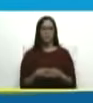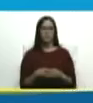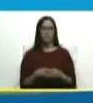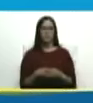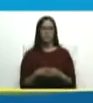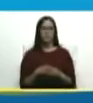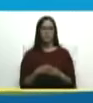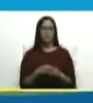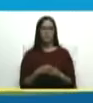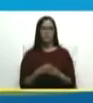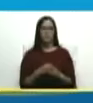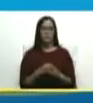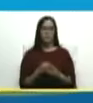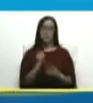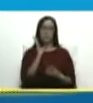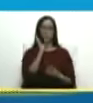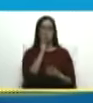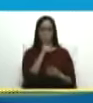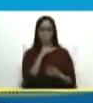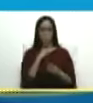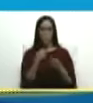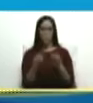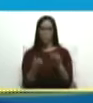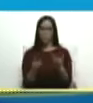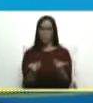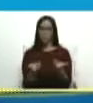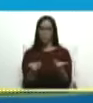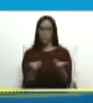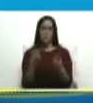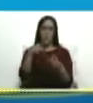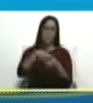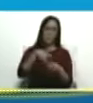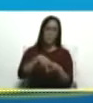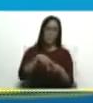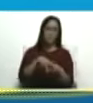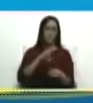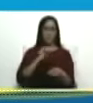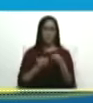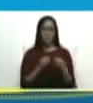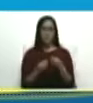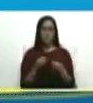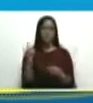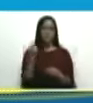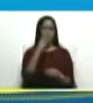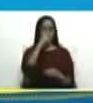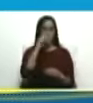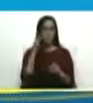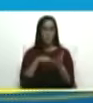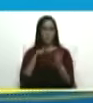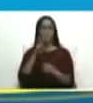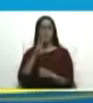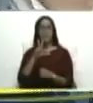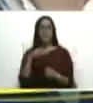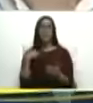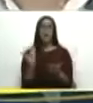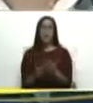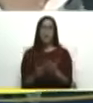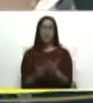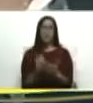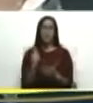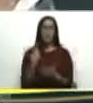Y no hubo conspiración que no se hiciera. Solamente en el año 2023, hasta el primero de enero